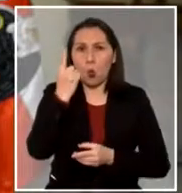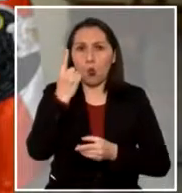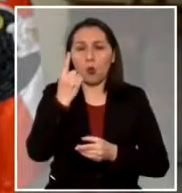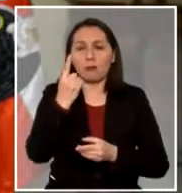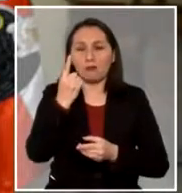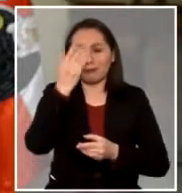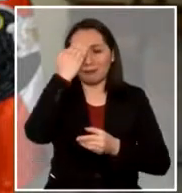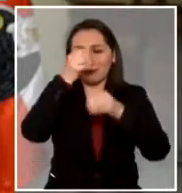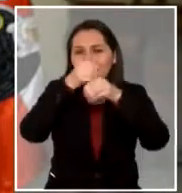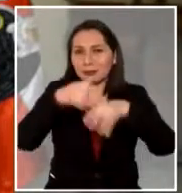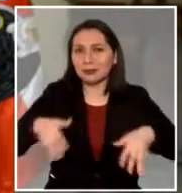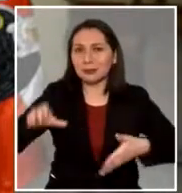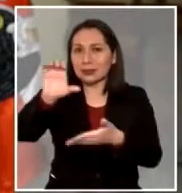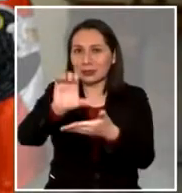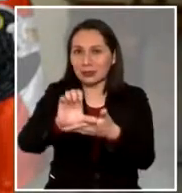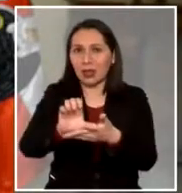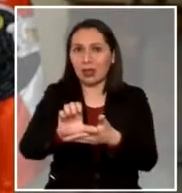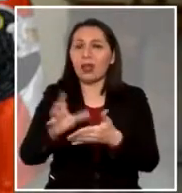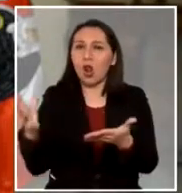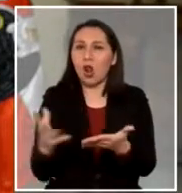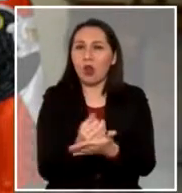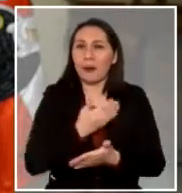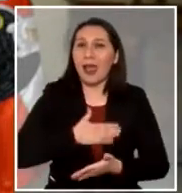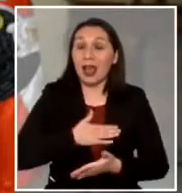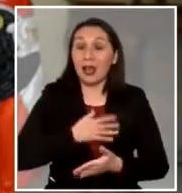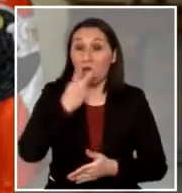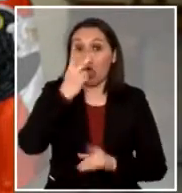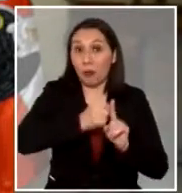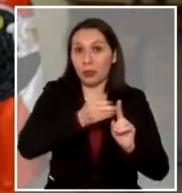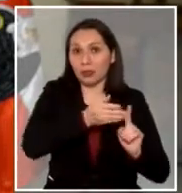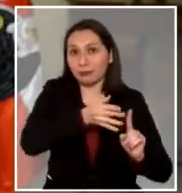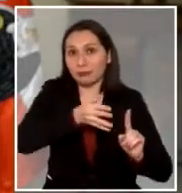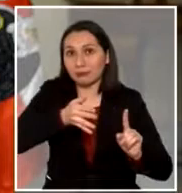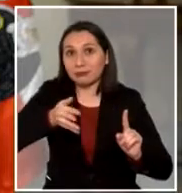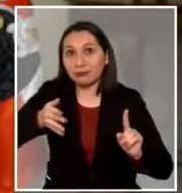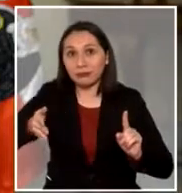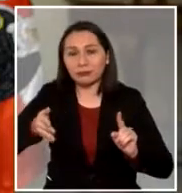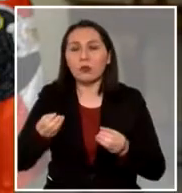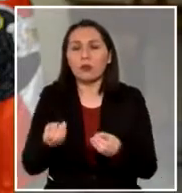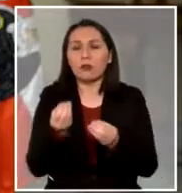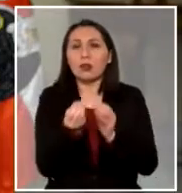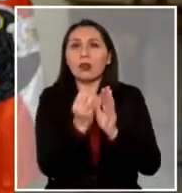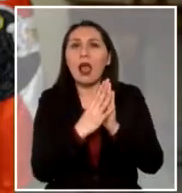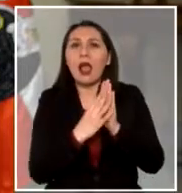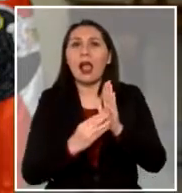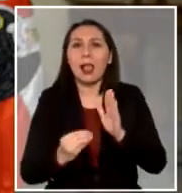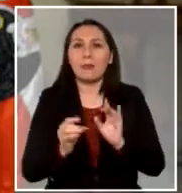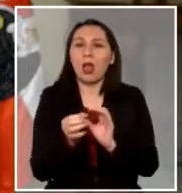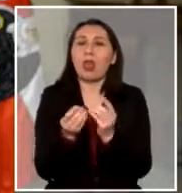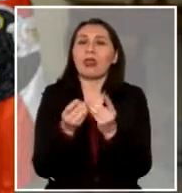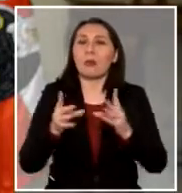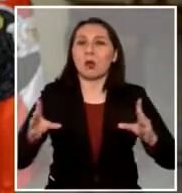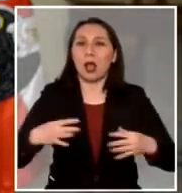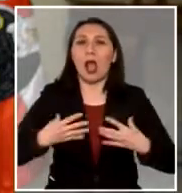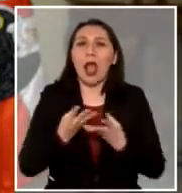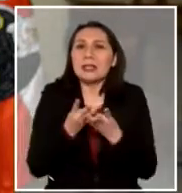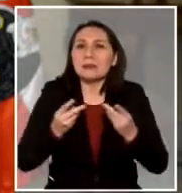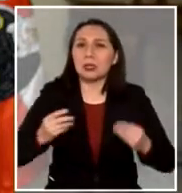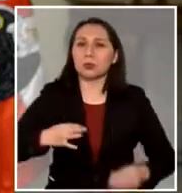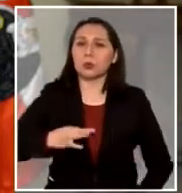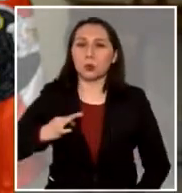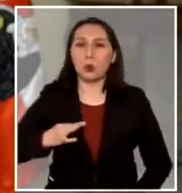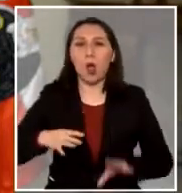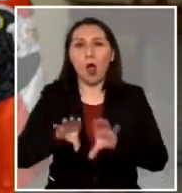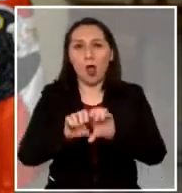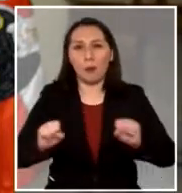cuerpo el estado de chile está empeñado en lograr en estos dos meses tengamos un ejemplo de democracia espíritu cívico y